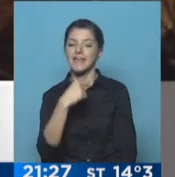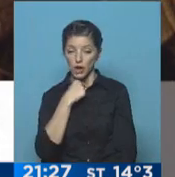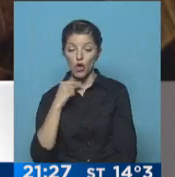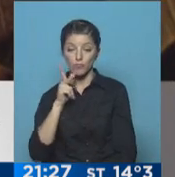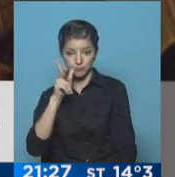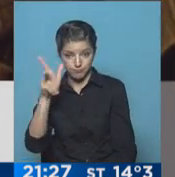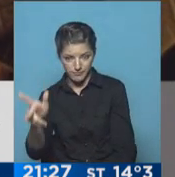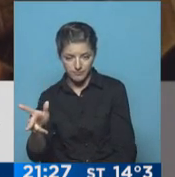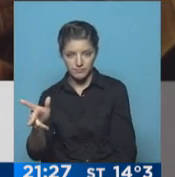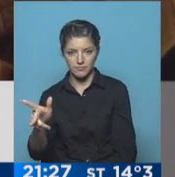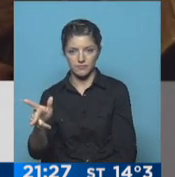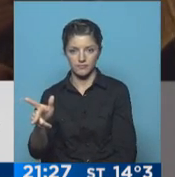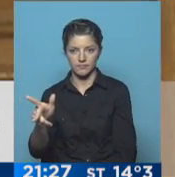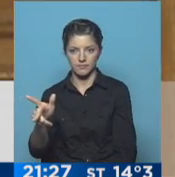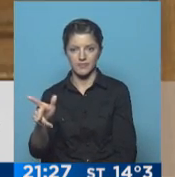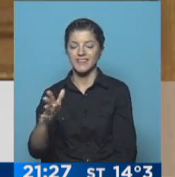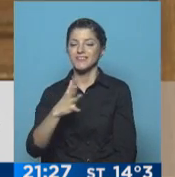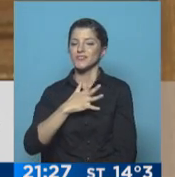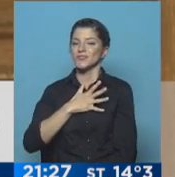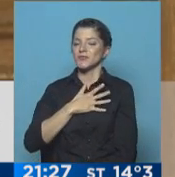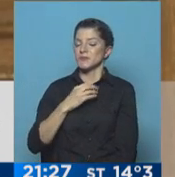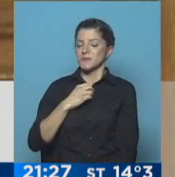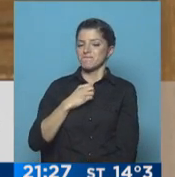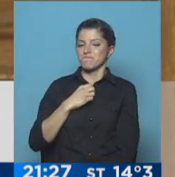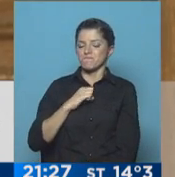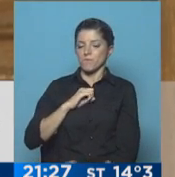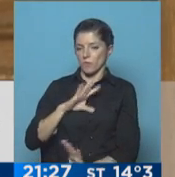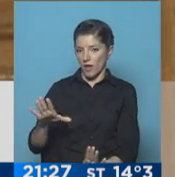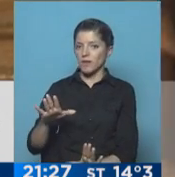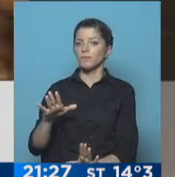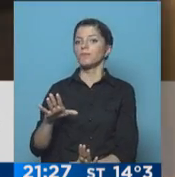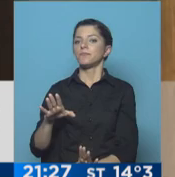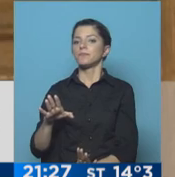Quiero decirles que lamento mucho lo que les ha pasado.